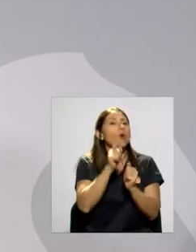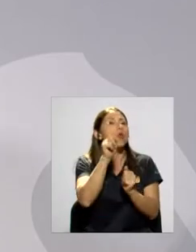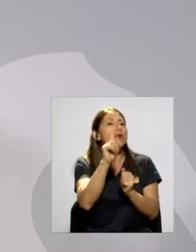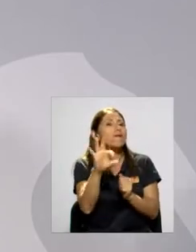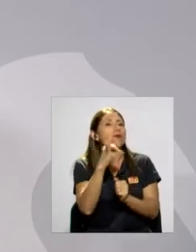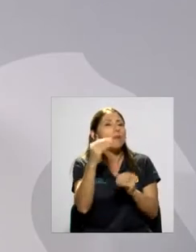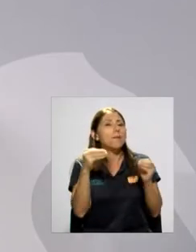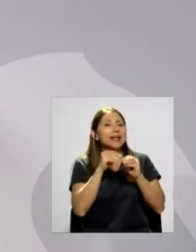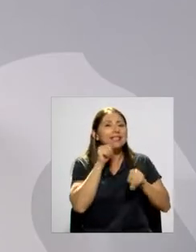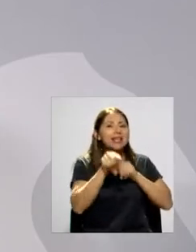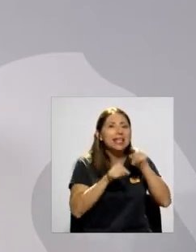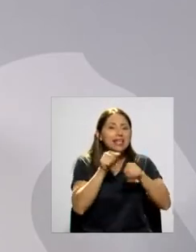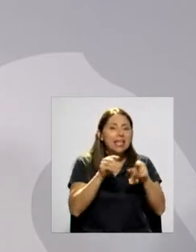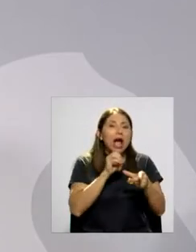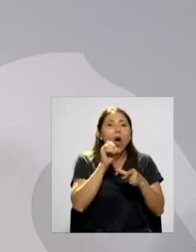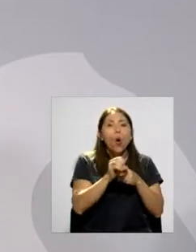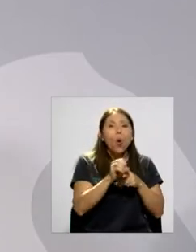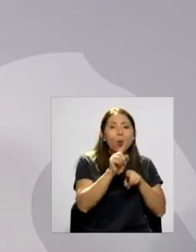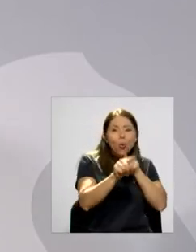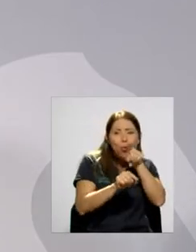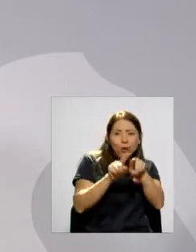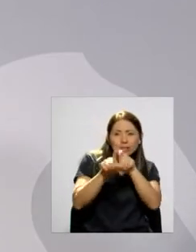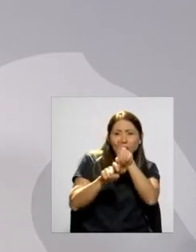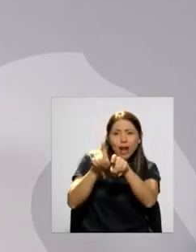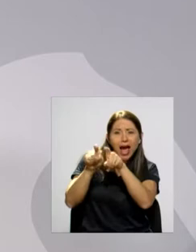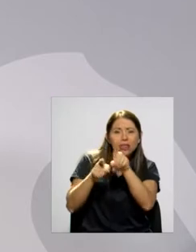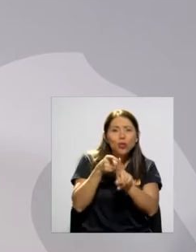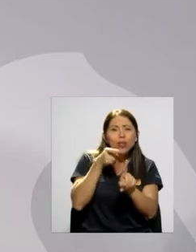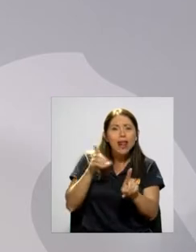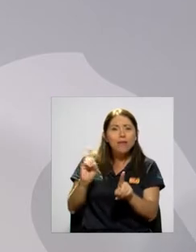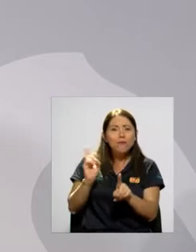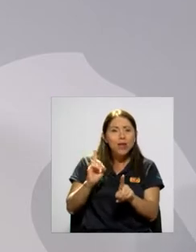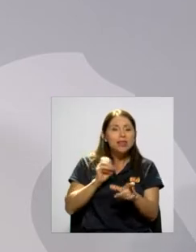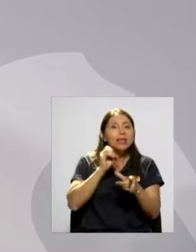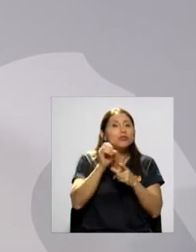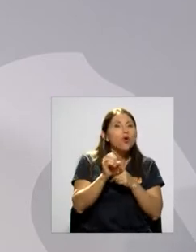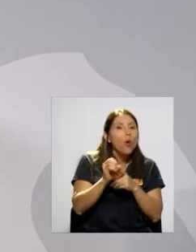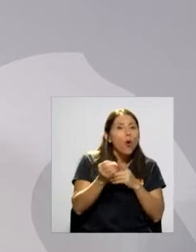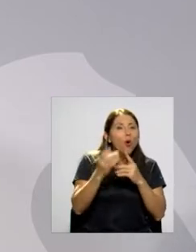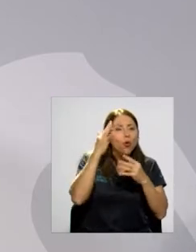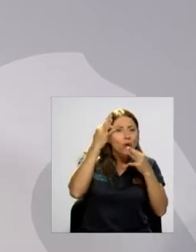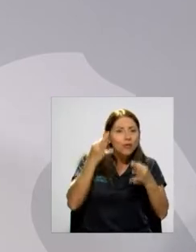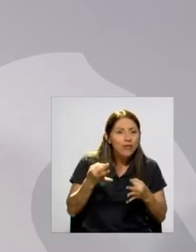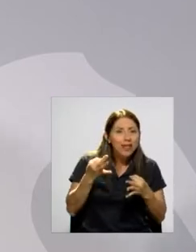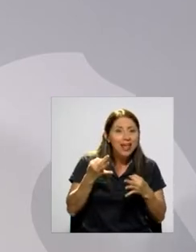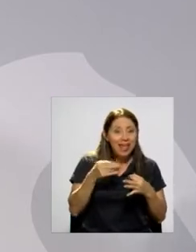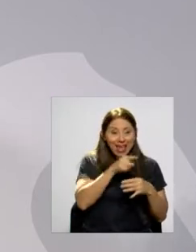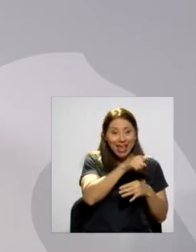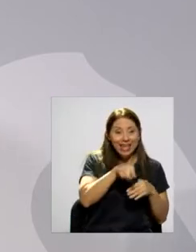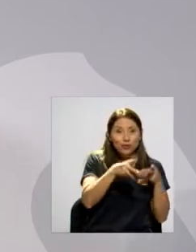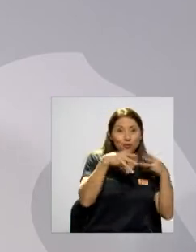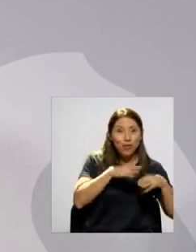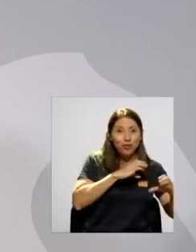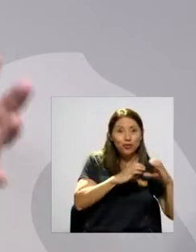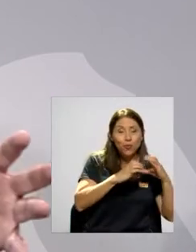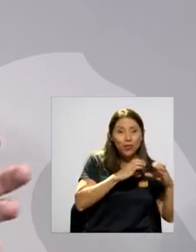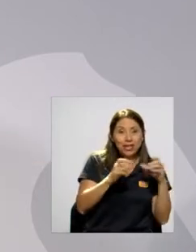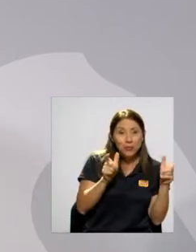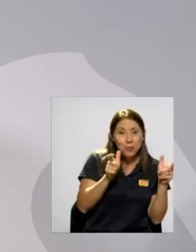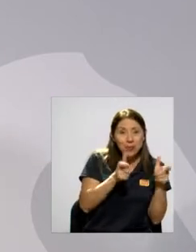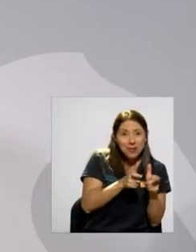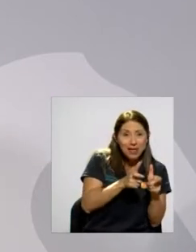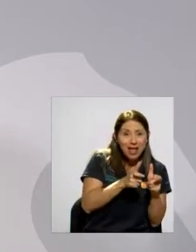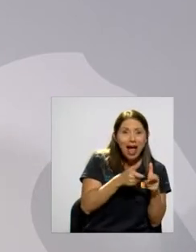las fuentes, o cuestionando la credibilidad, o en fin, haciéndole una curaduría a las noticias de los